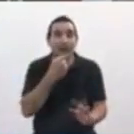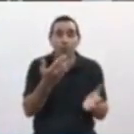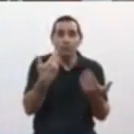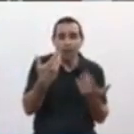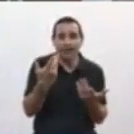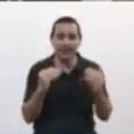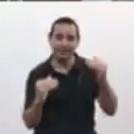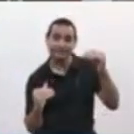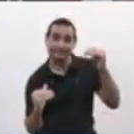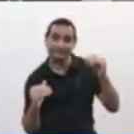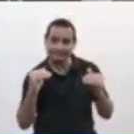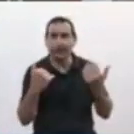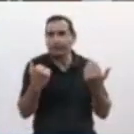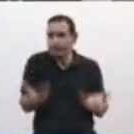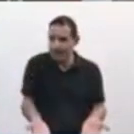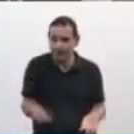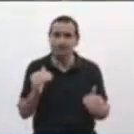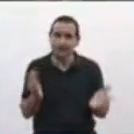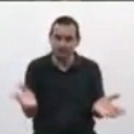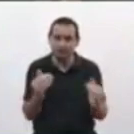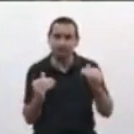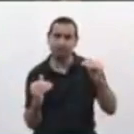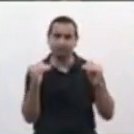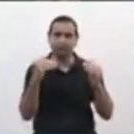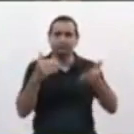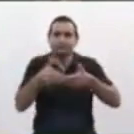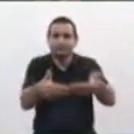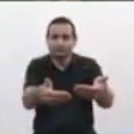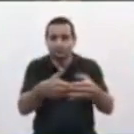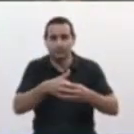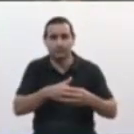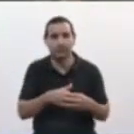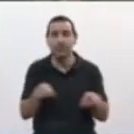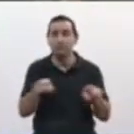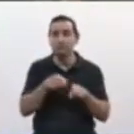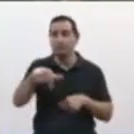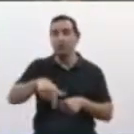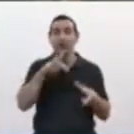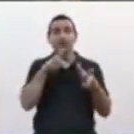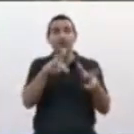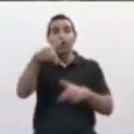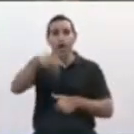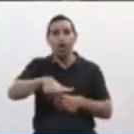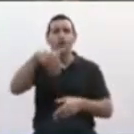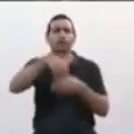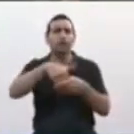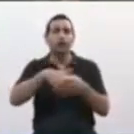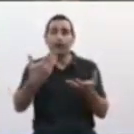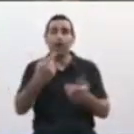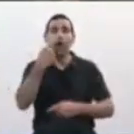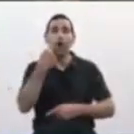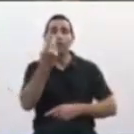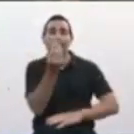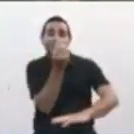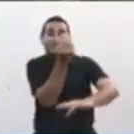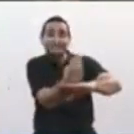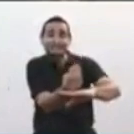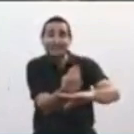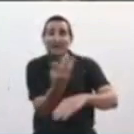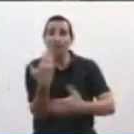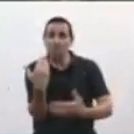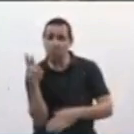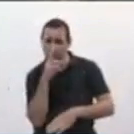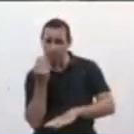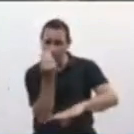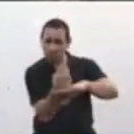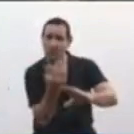reequilibrar la cuestión la deberíamos aprovechar y como decía hoy lo que se va a votar es que un hombre ocupe el lugar que una mujer podría